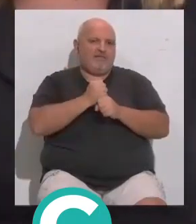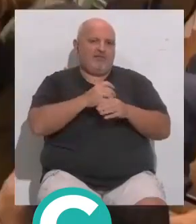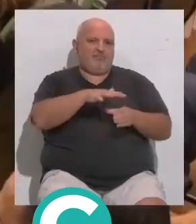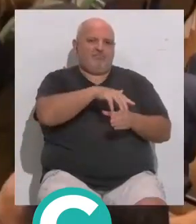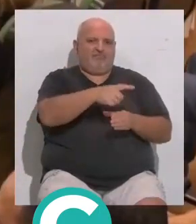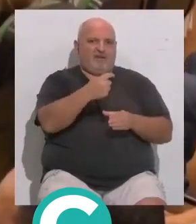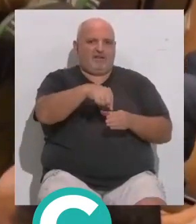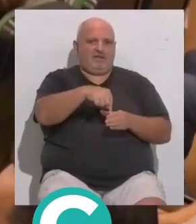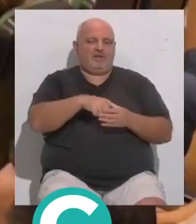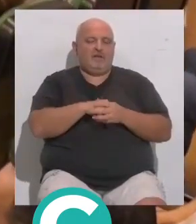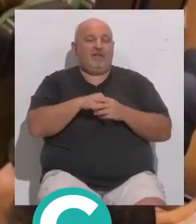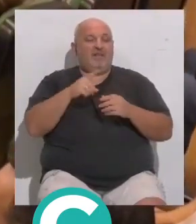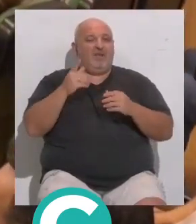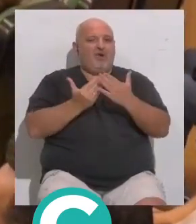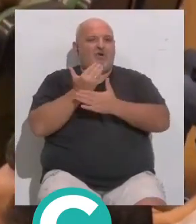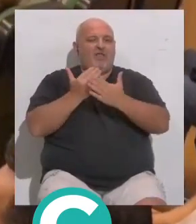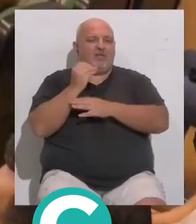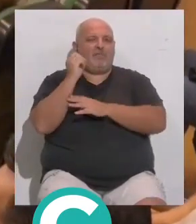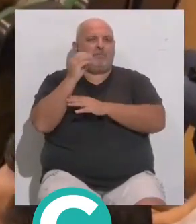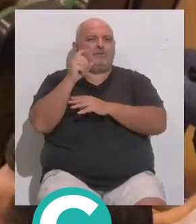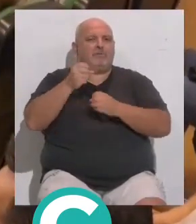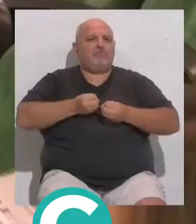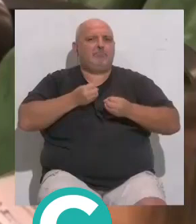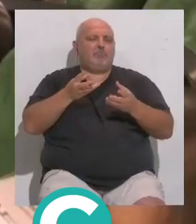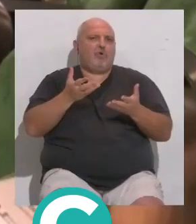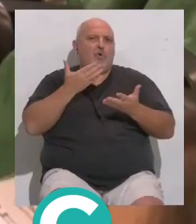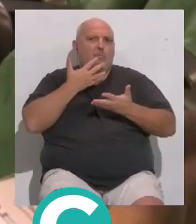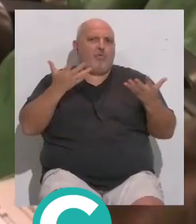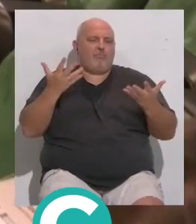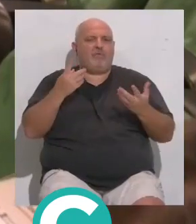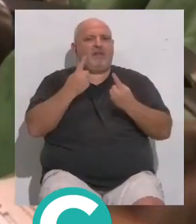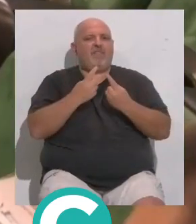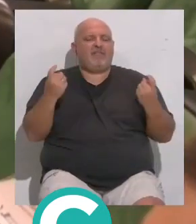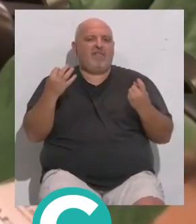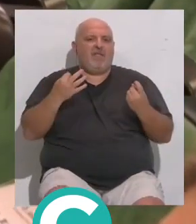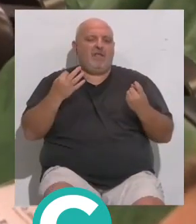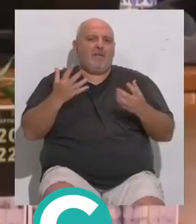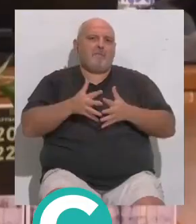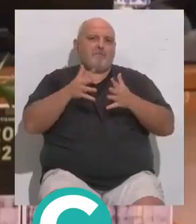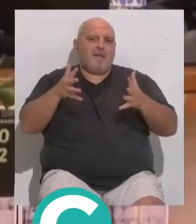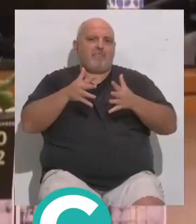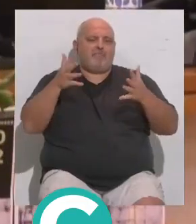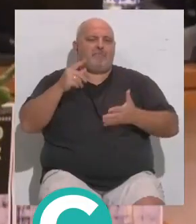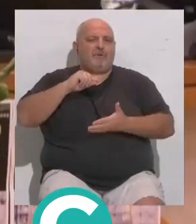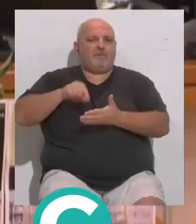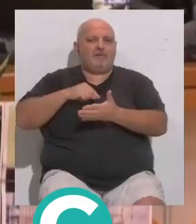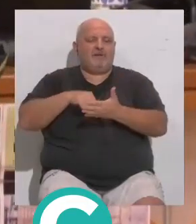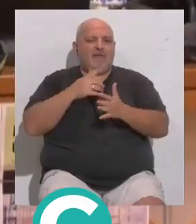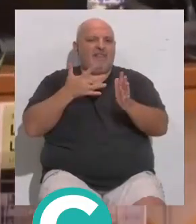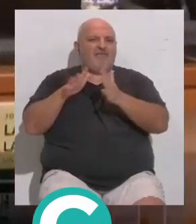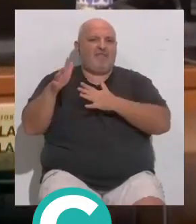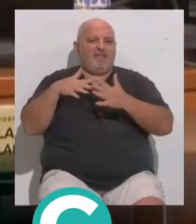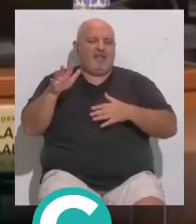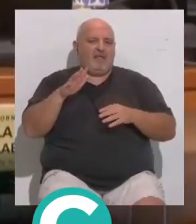estamos. Así, dentro de las jornadas, los ponentes también han tratado temas como la necesidad de seguir incrementando la contratación indefinida